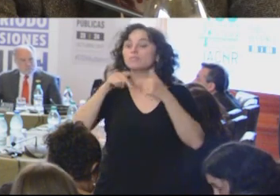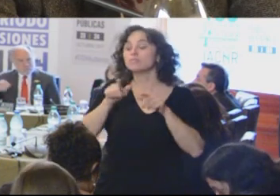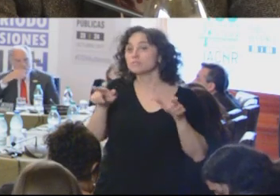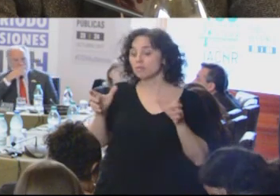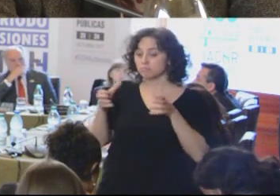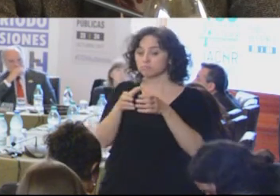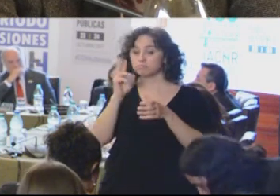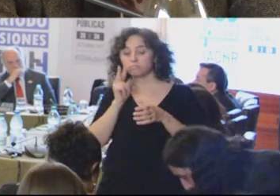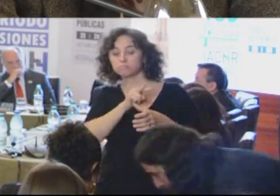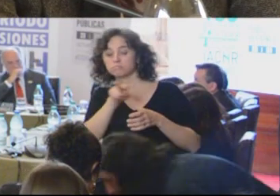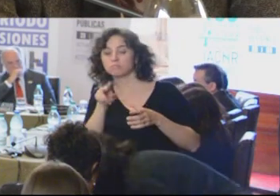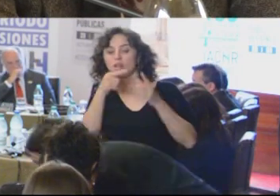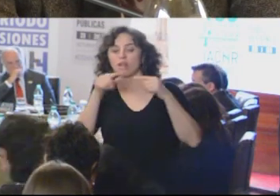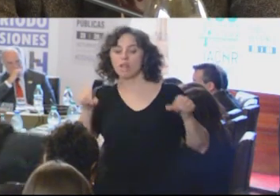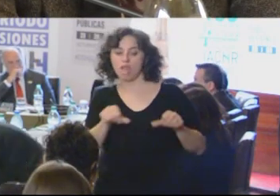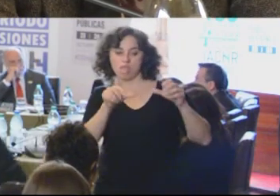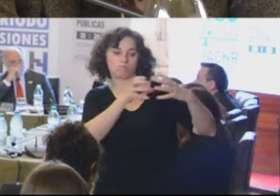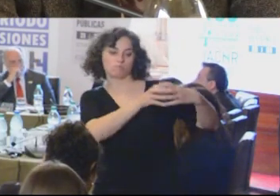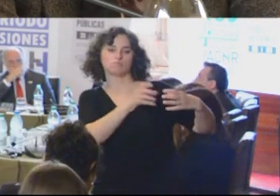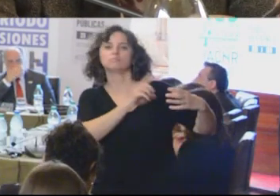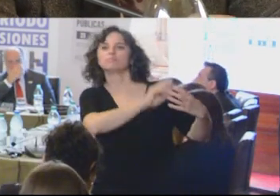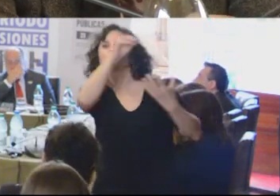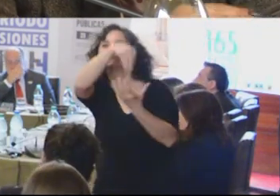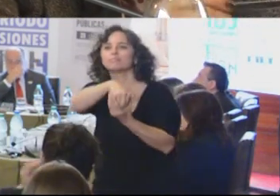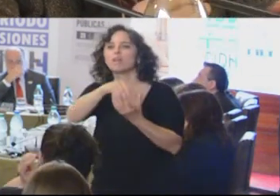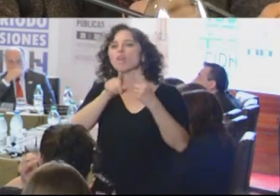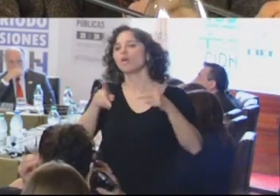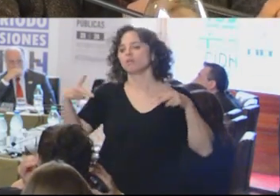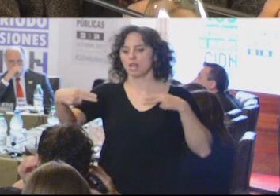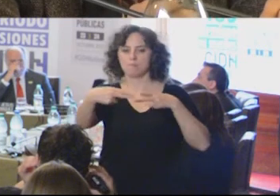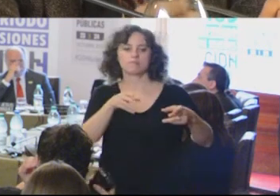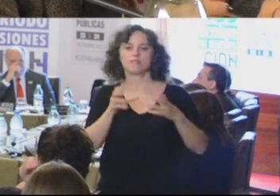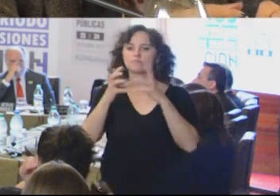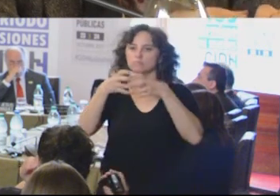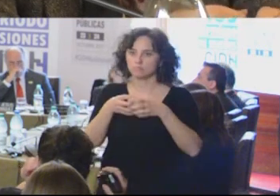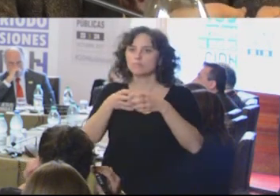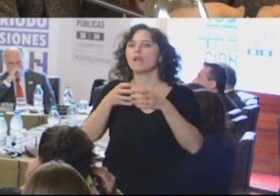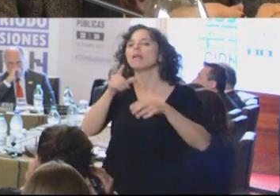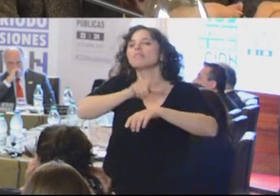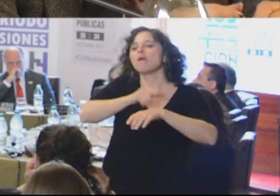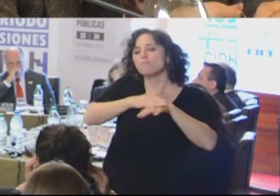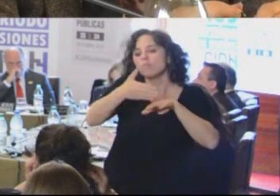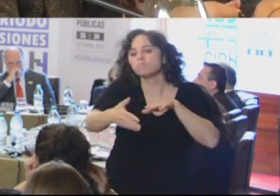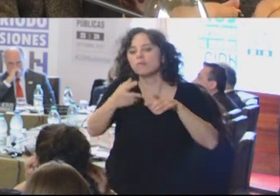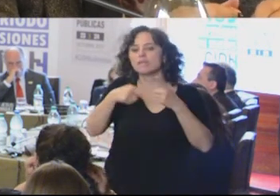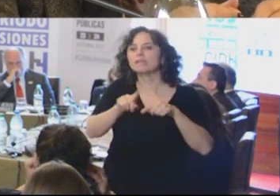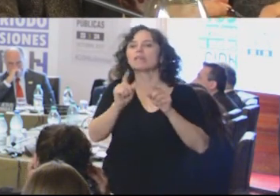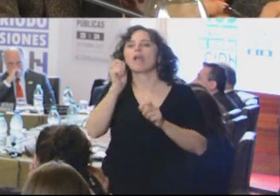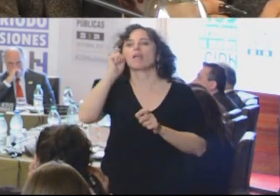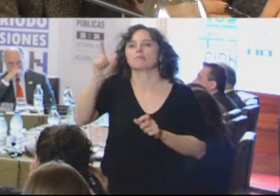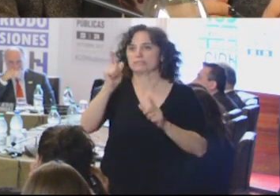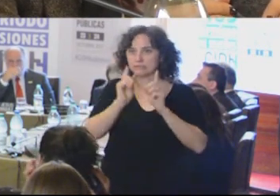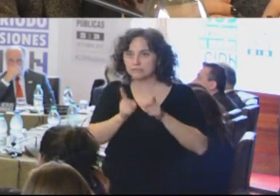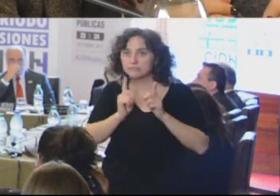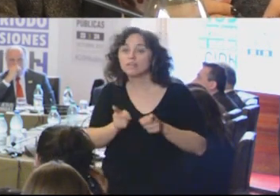el acto legislativo incorpora con claridad los límites orgánicos temporales y de competencia sin que